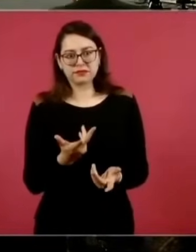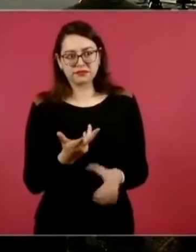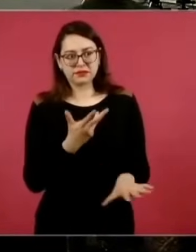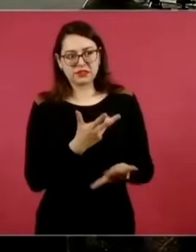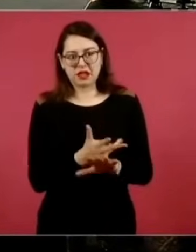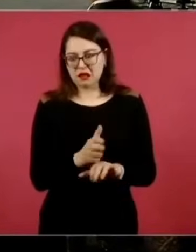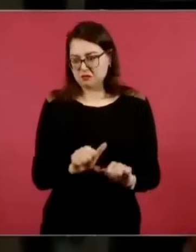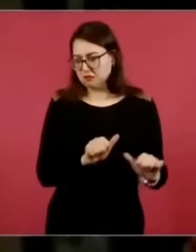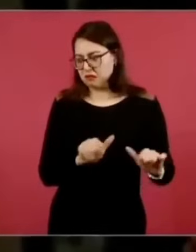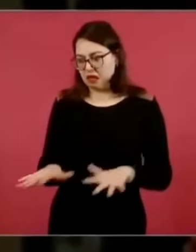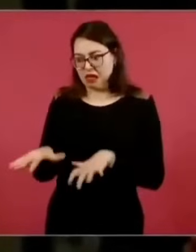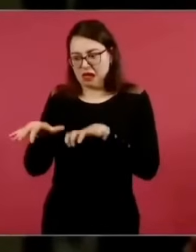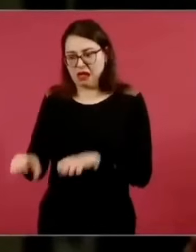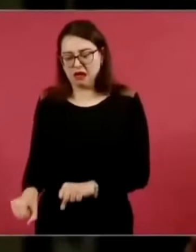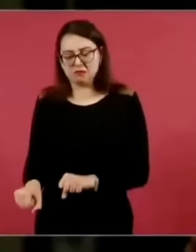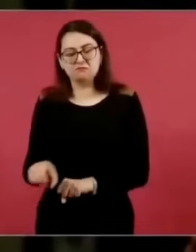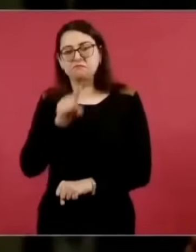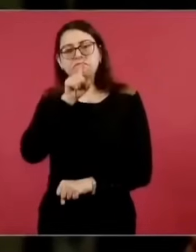Mundial.